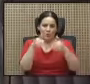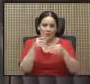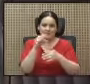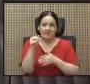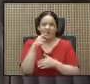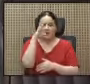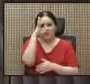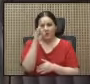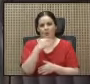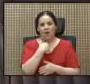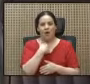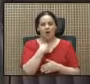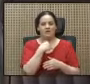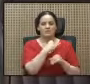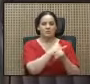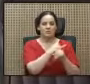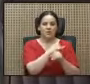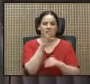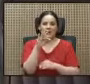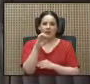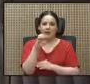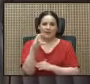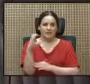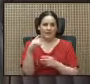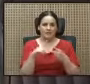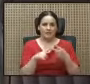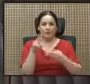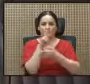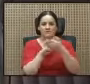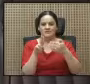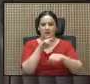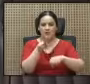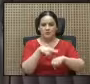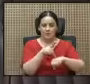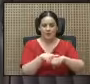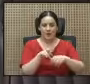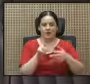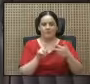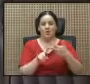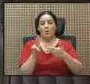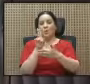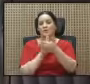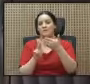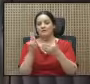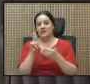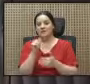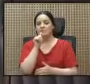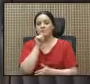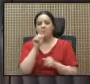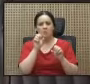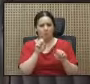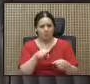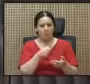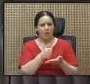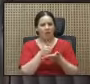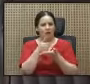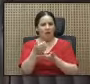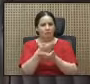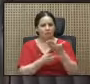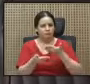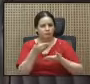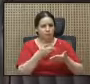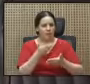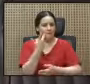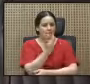como el Tecnológico, la Universidad Nacional, las universidades privadas, que podrían ayudar mucho al sistema de vacunación y no